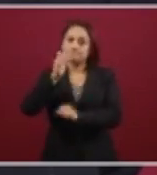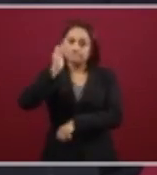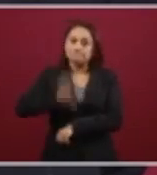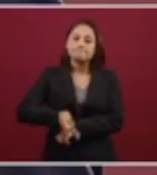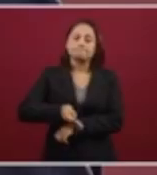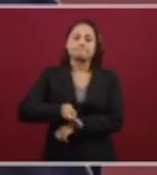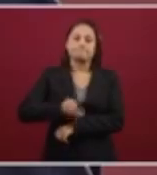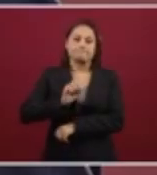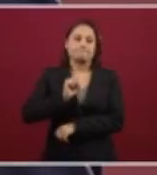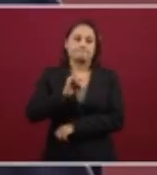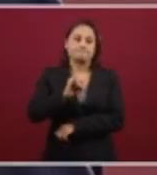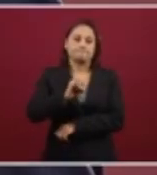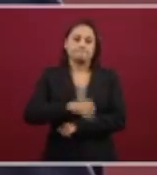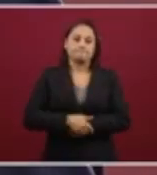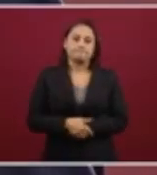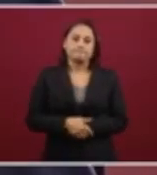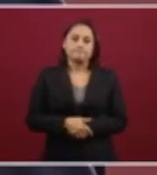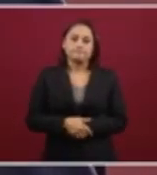Eso mismo